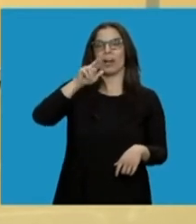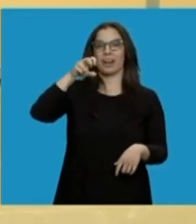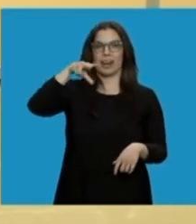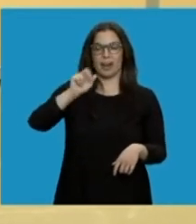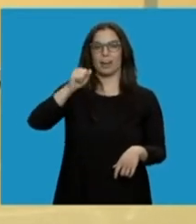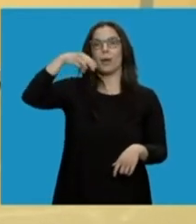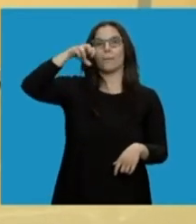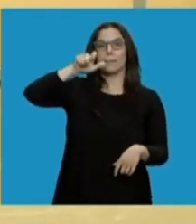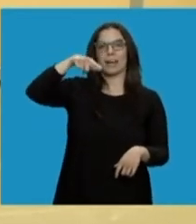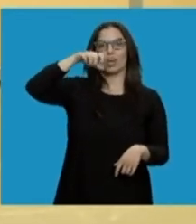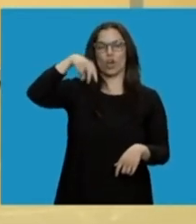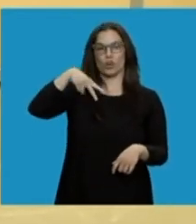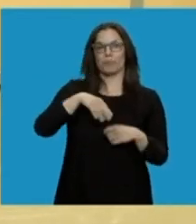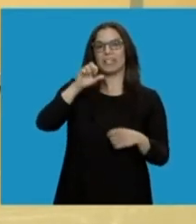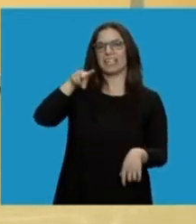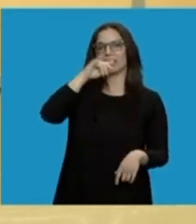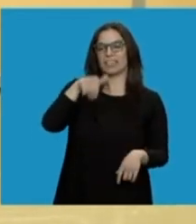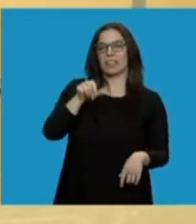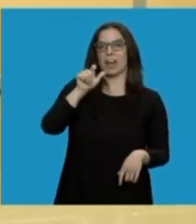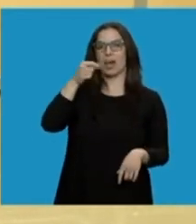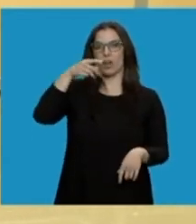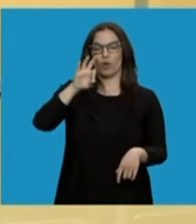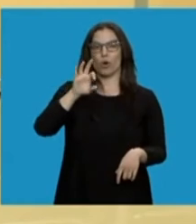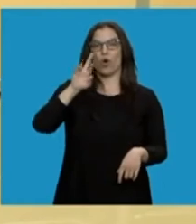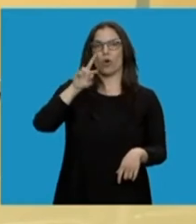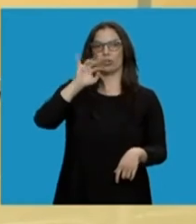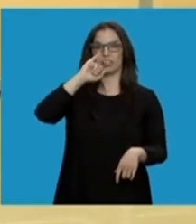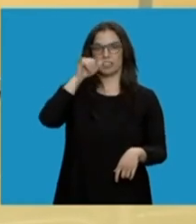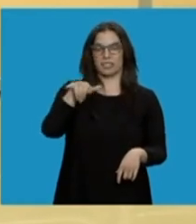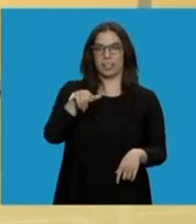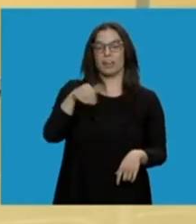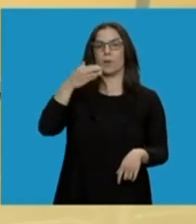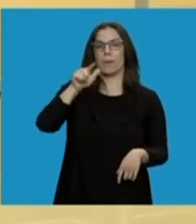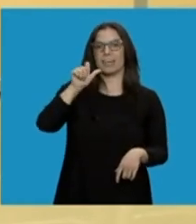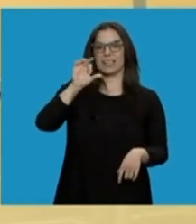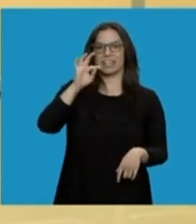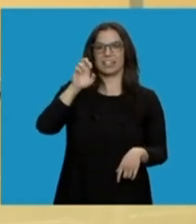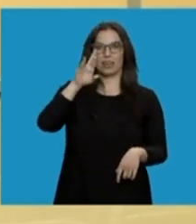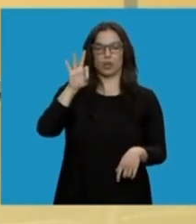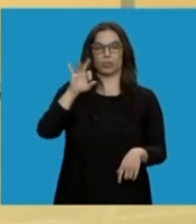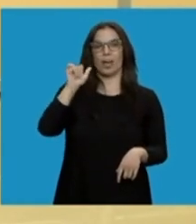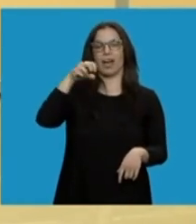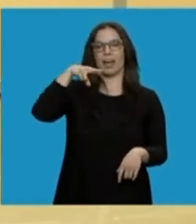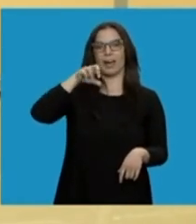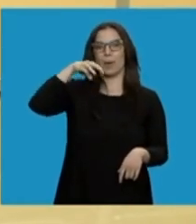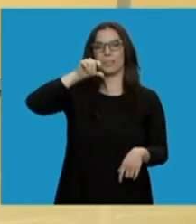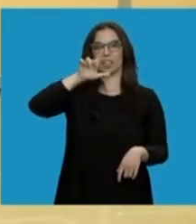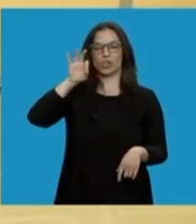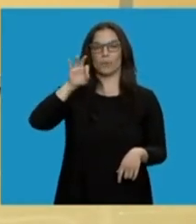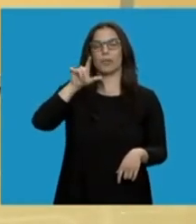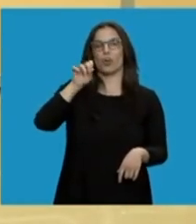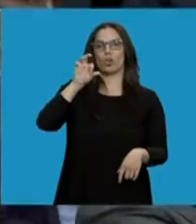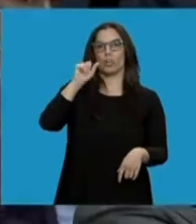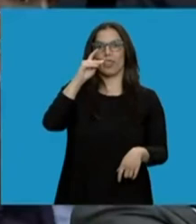Melcón, Joaquín Sánchez Torné, Pablo Lago, Ángel Ortiz Dávila, Julián Ballesteros, Luis Jaramillo Guerreira, Jorge